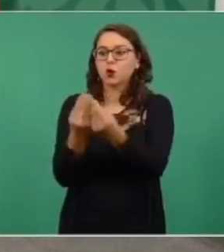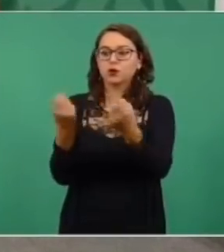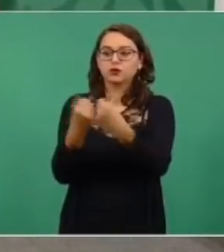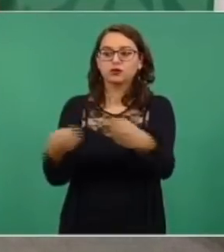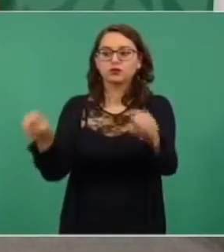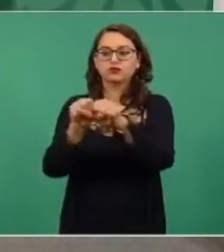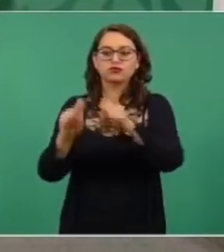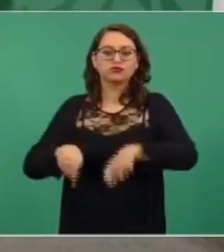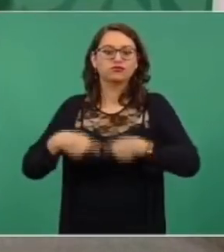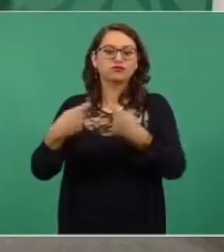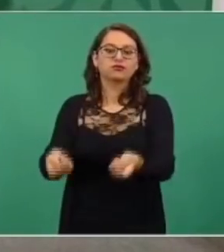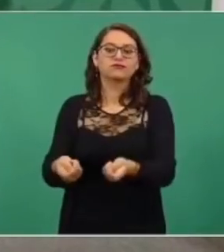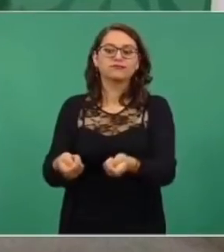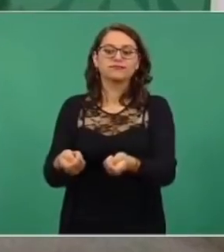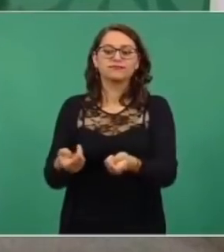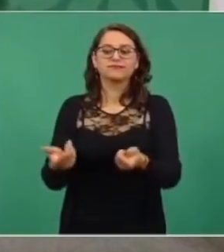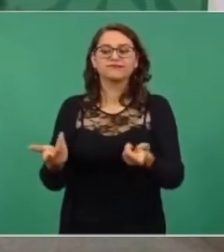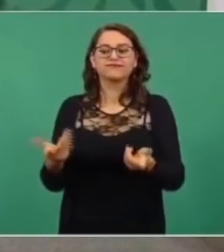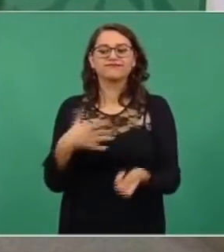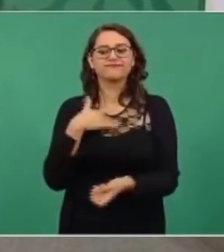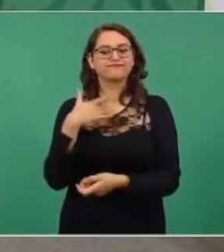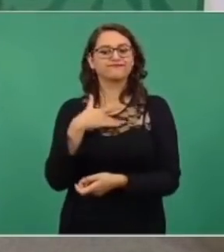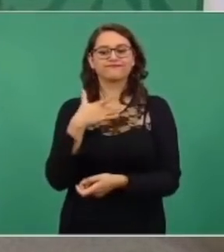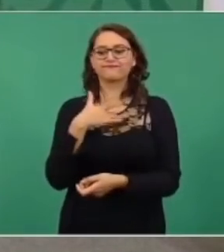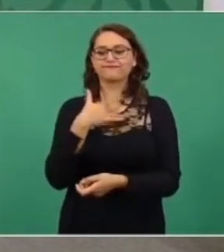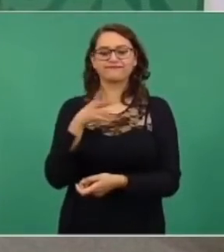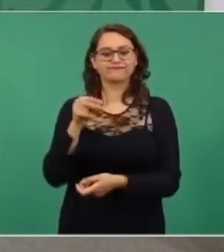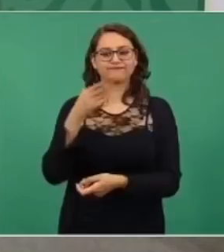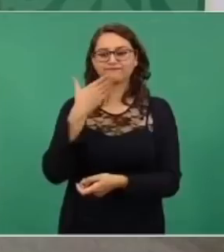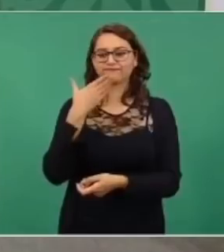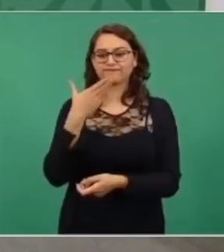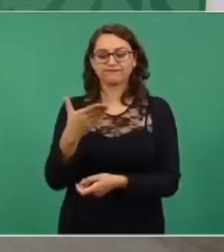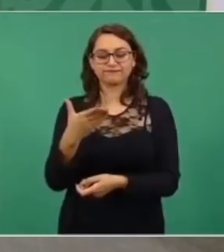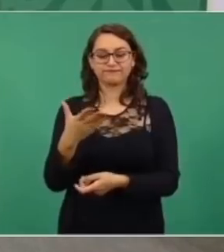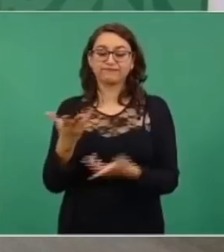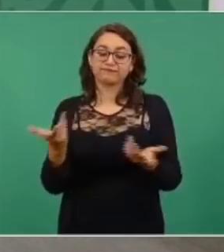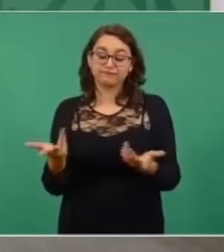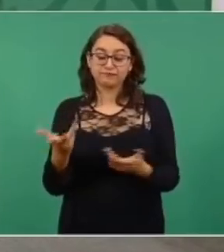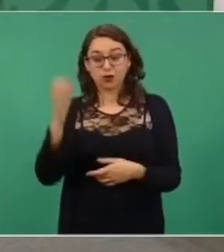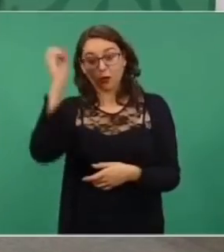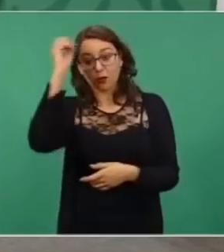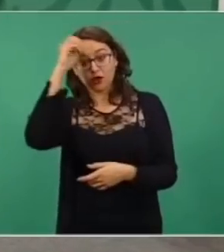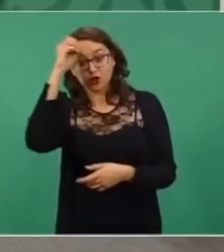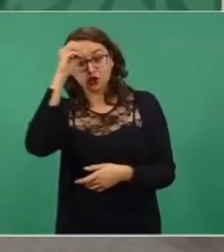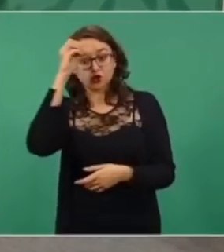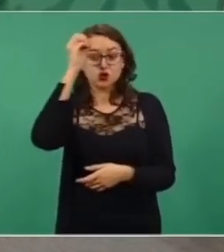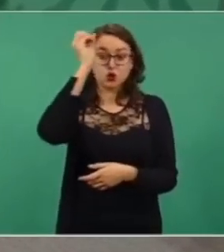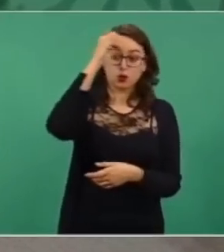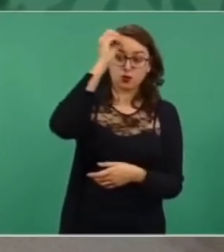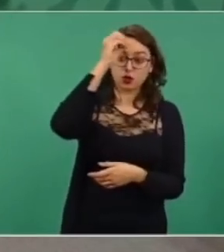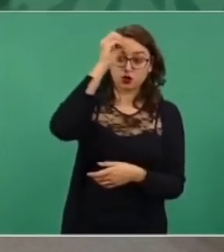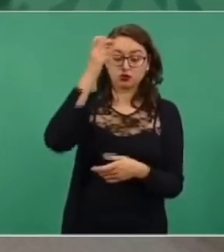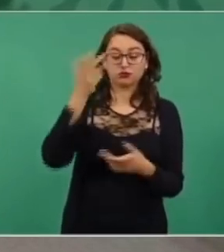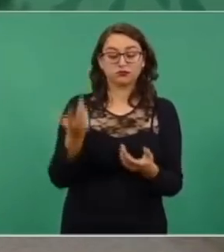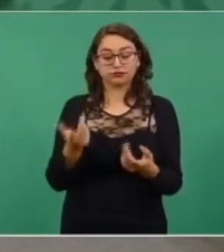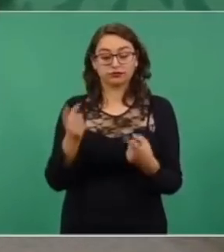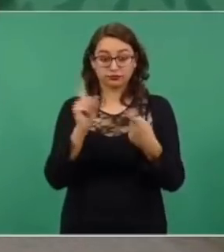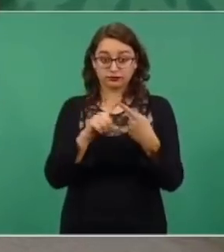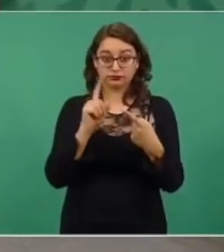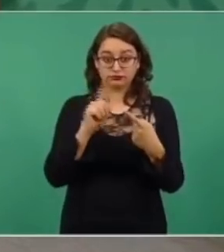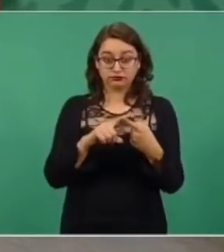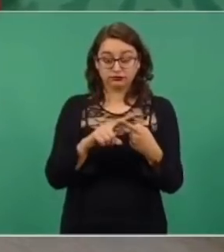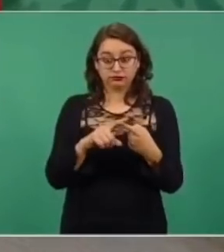Hay en el sector energético, en el gobierno, dos opiniones. Una de que se debía de recoger